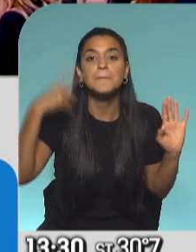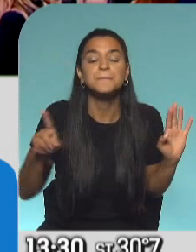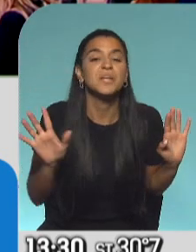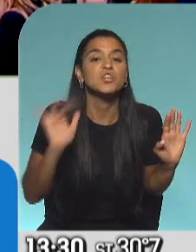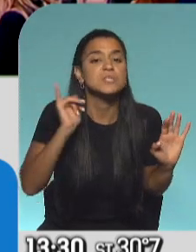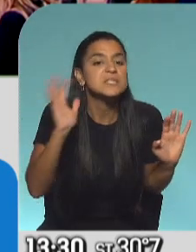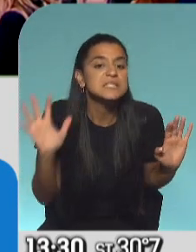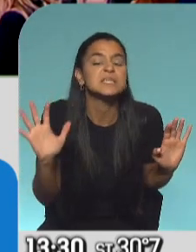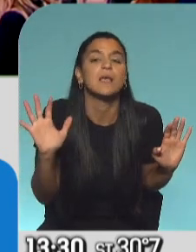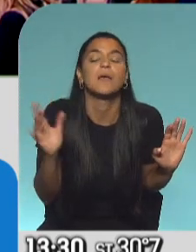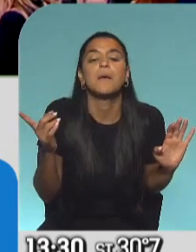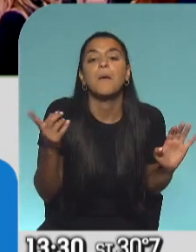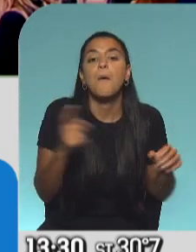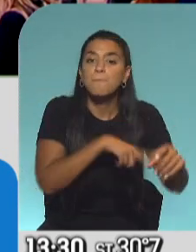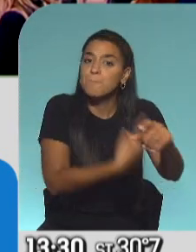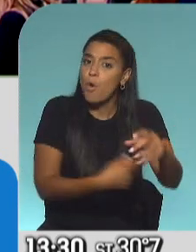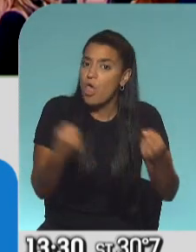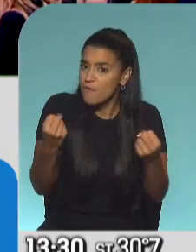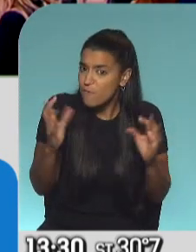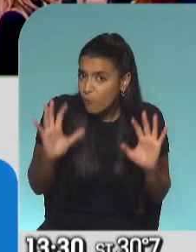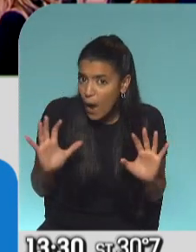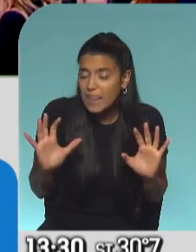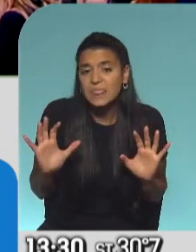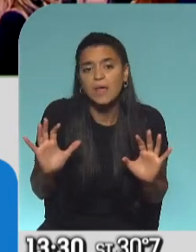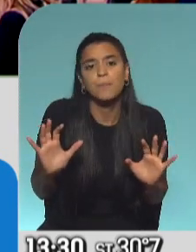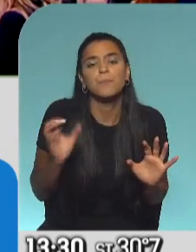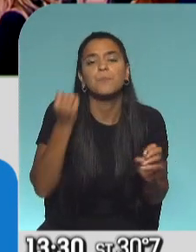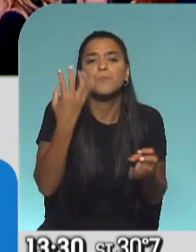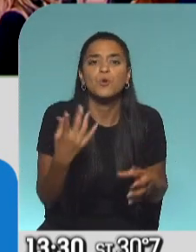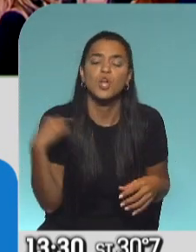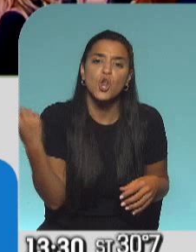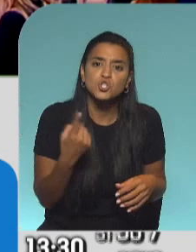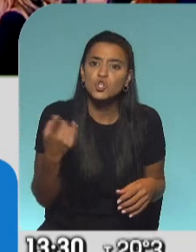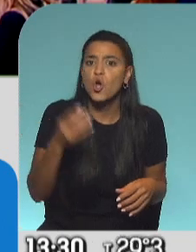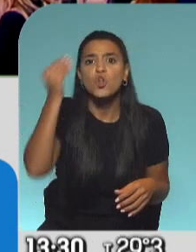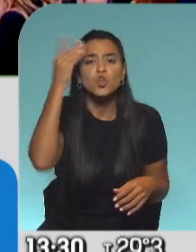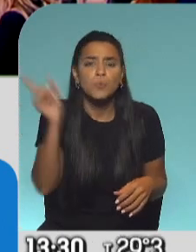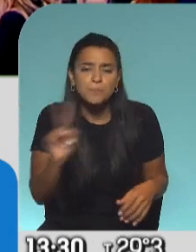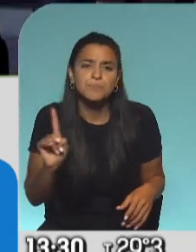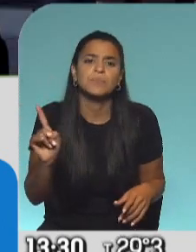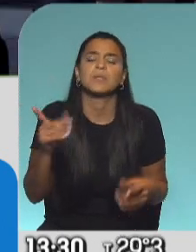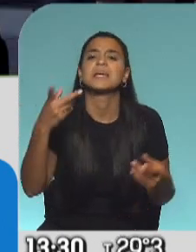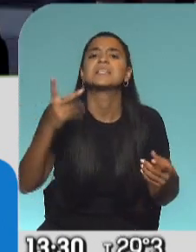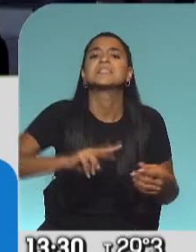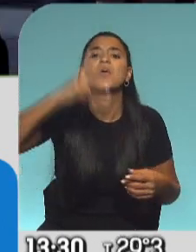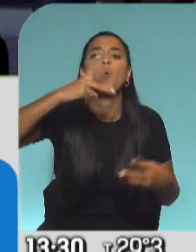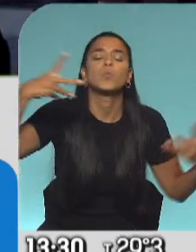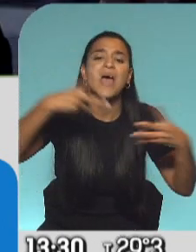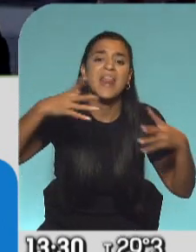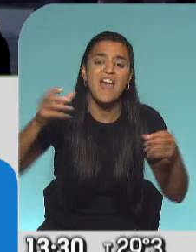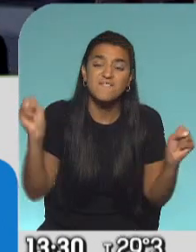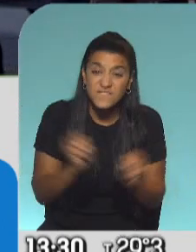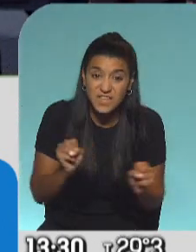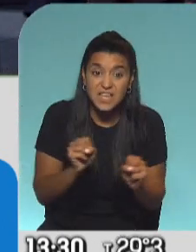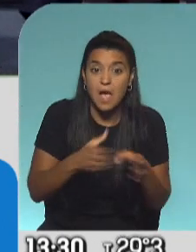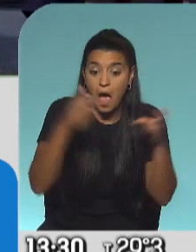sí, es una alternativa y es un poder fuerte, porque nunca debemos de olvidar, cuando se discute de una Segunda Guerra Fría, que la diferencia de